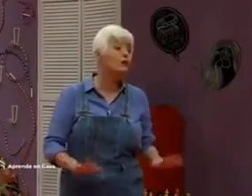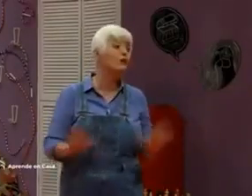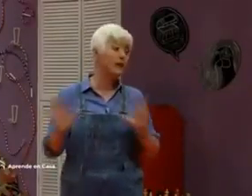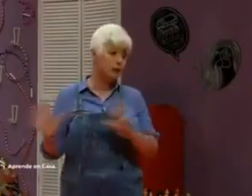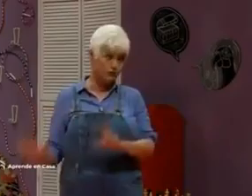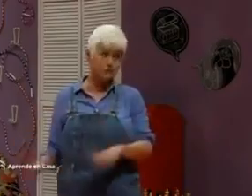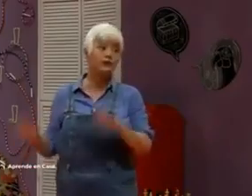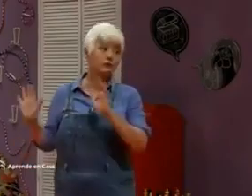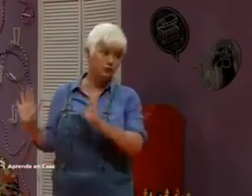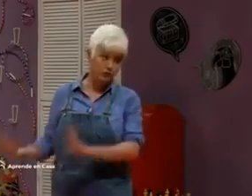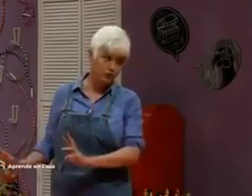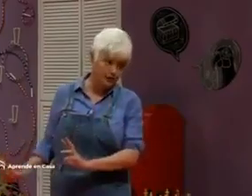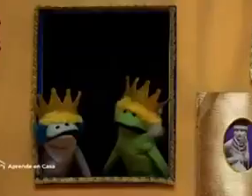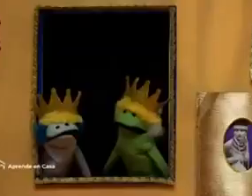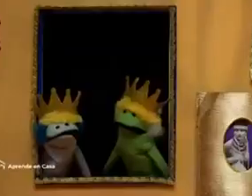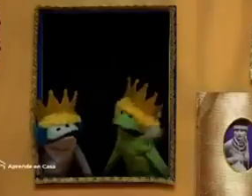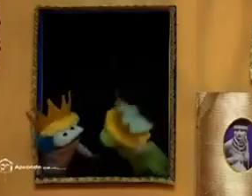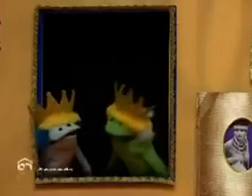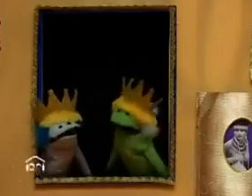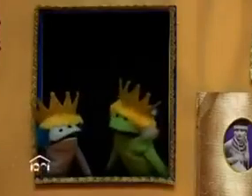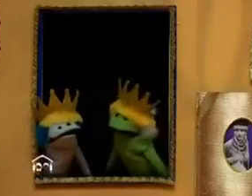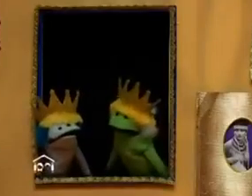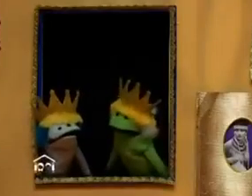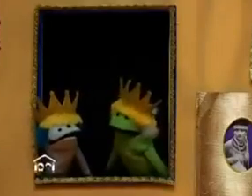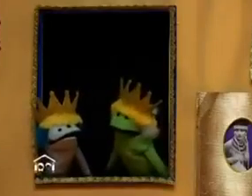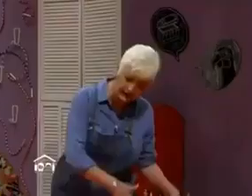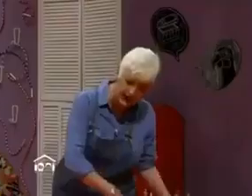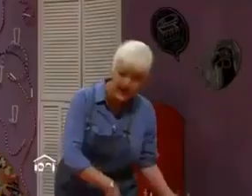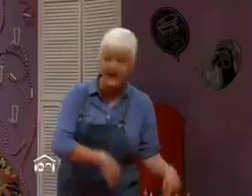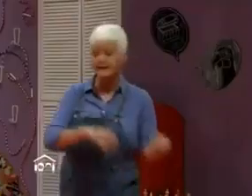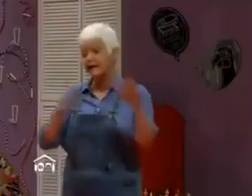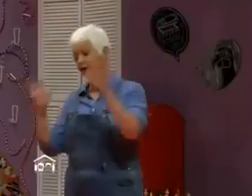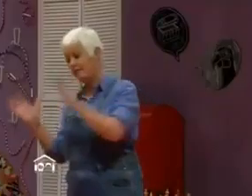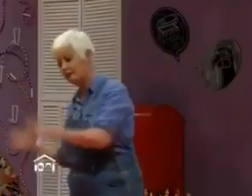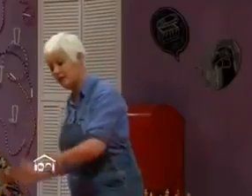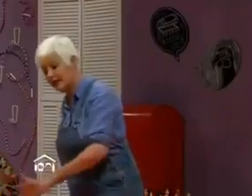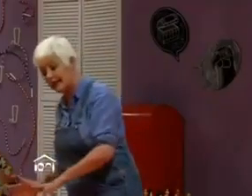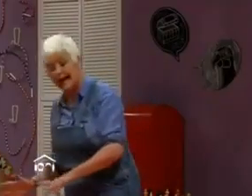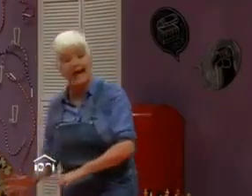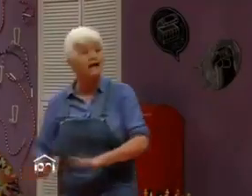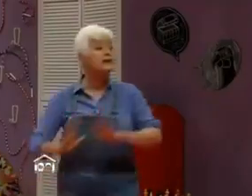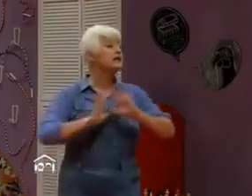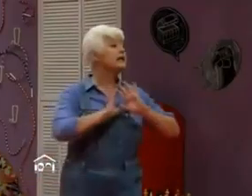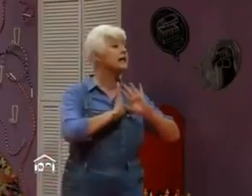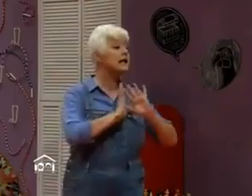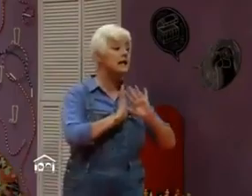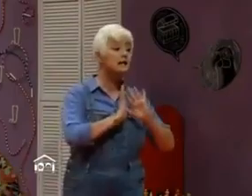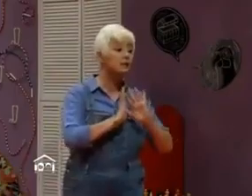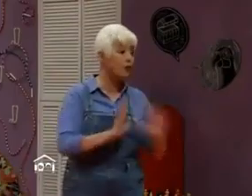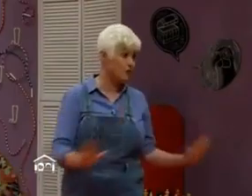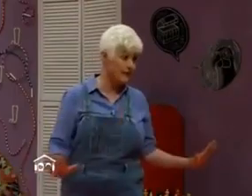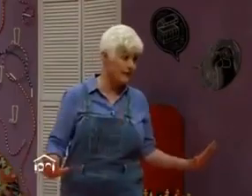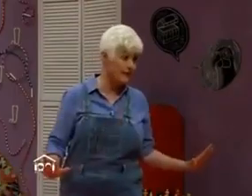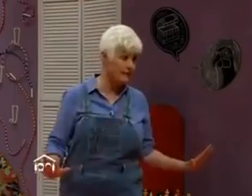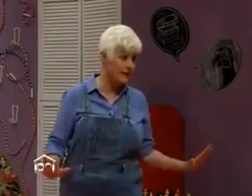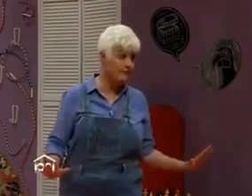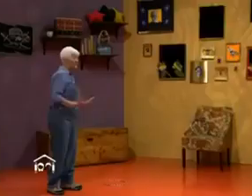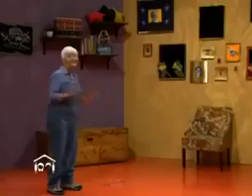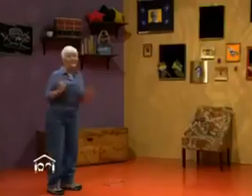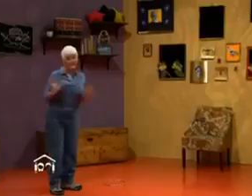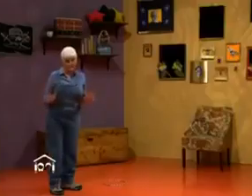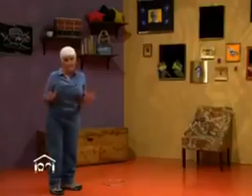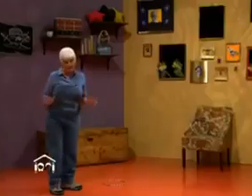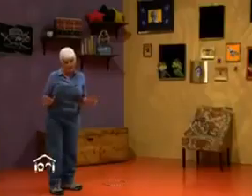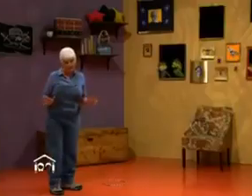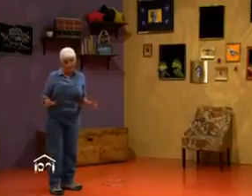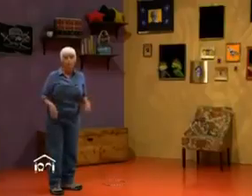nada con que no nos quiera. Ajá. El doctor ya dijo que es, ya lo vamos a arreglar y todo va a salir bien.